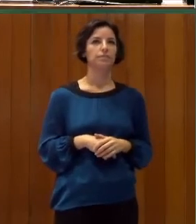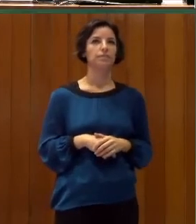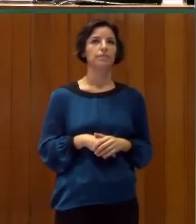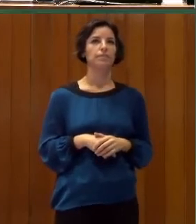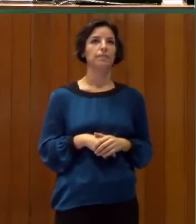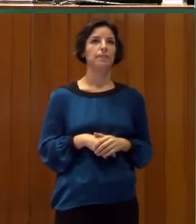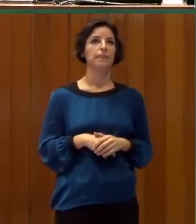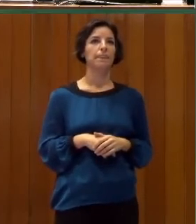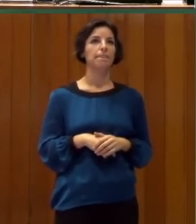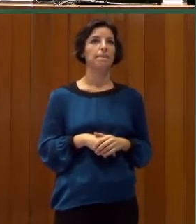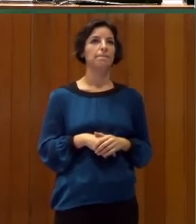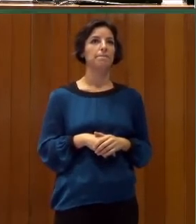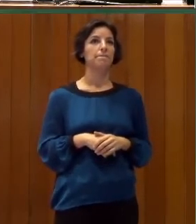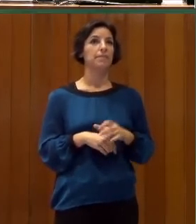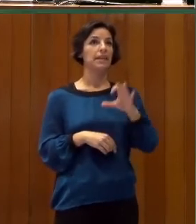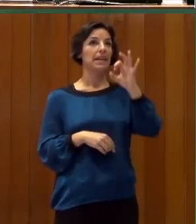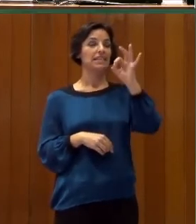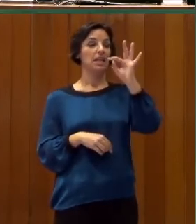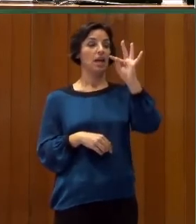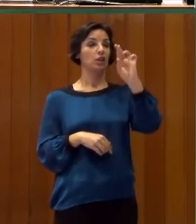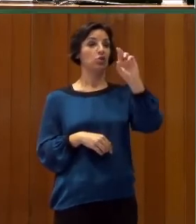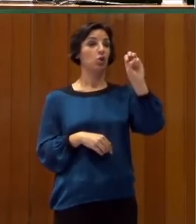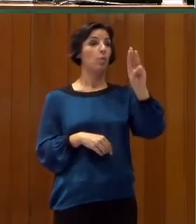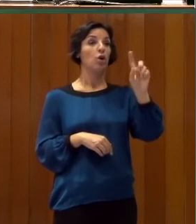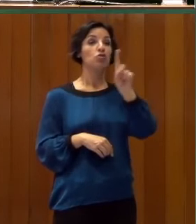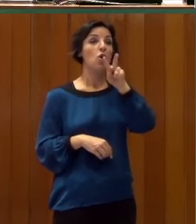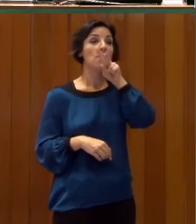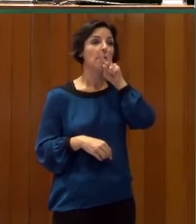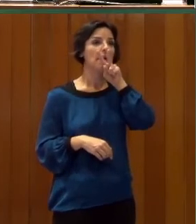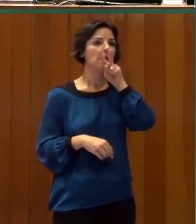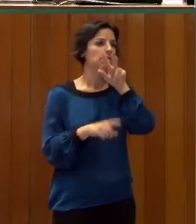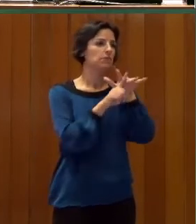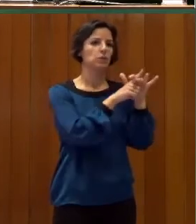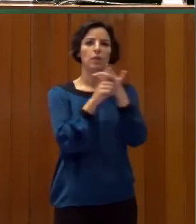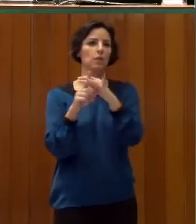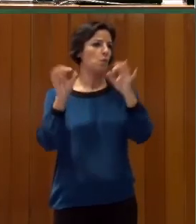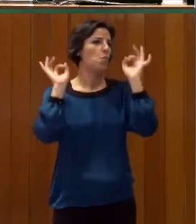En cuanto al Stroop no verbal, ocurre lo mismo.